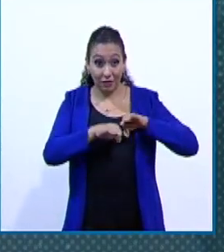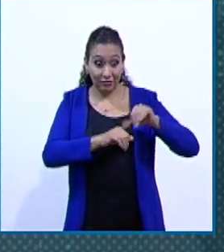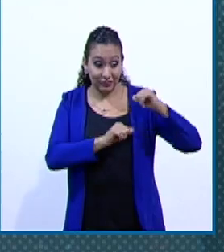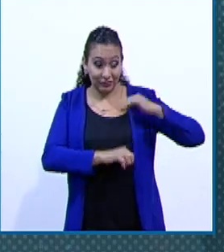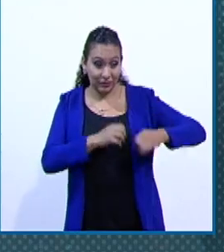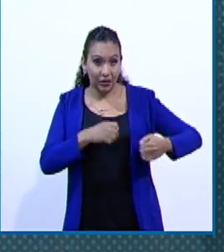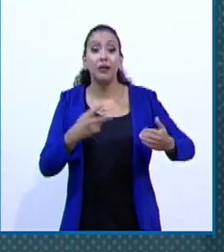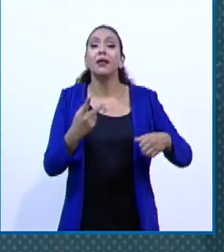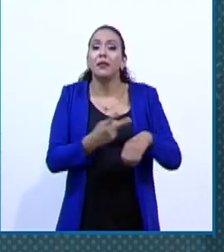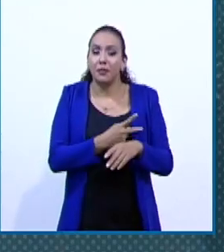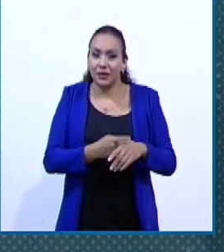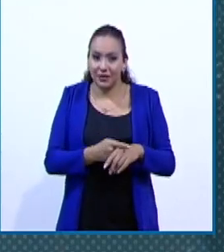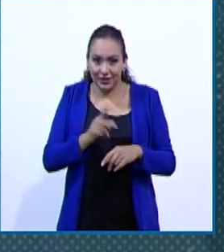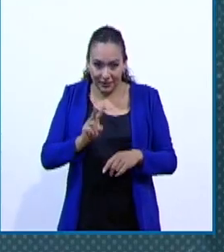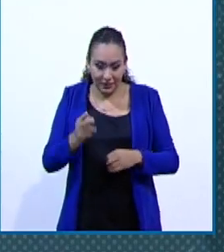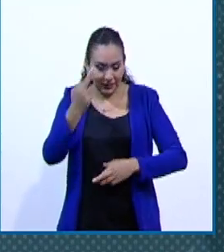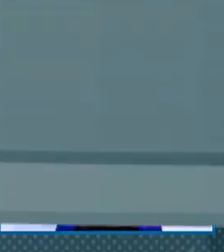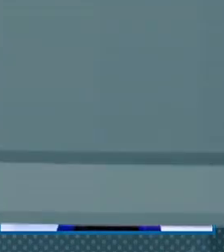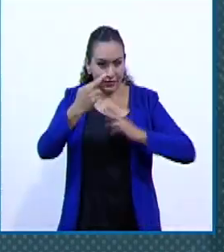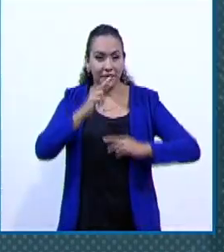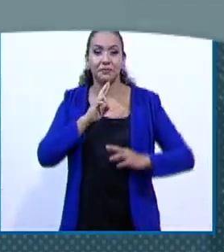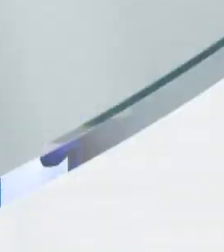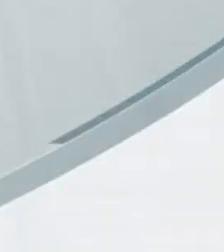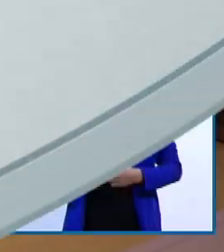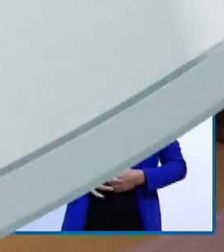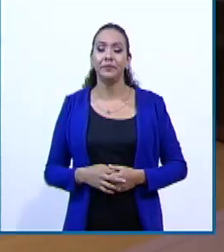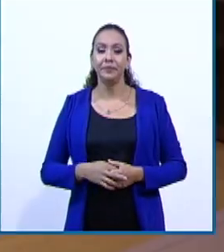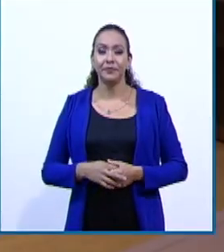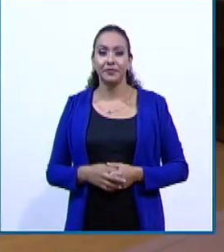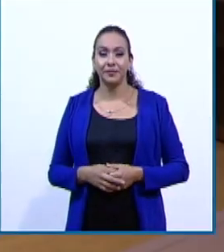coyuntura crítica que se vive.